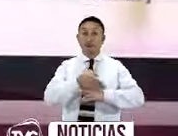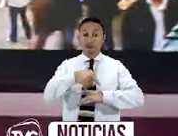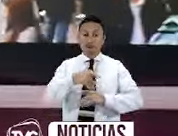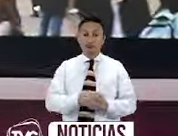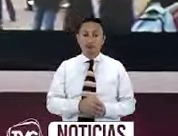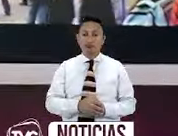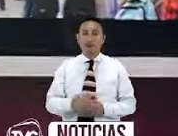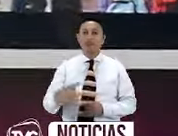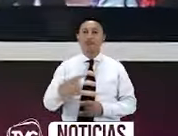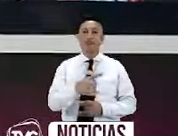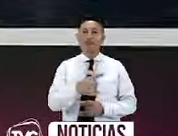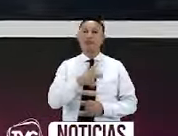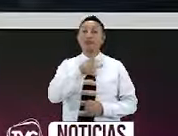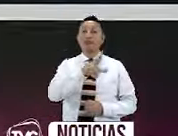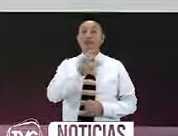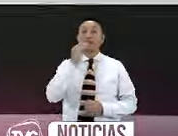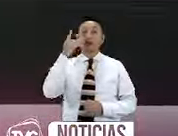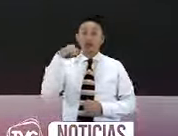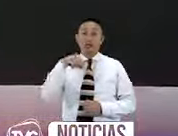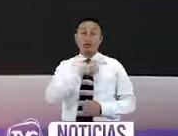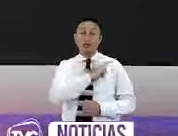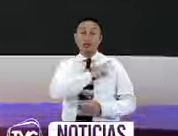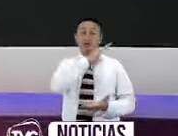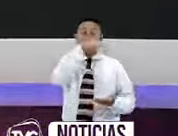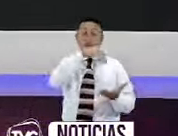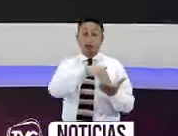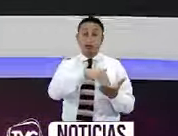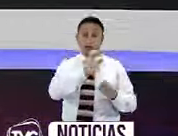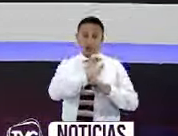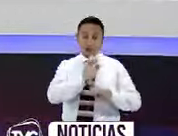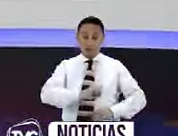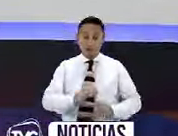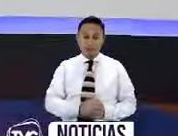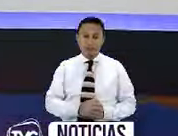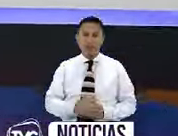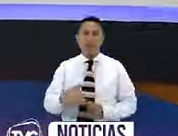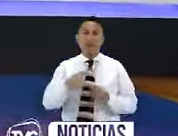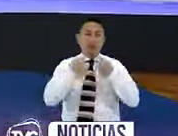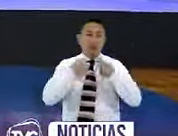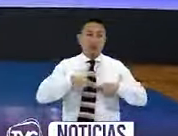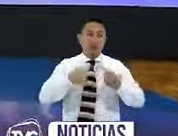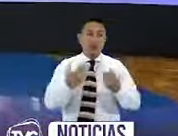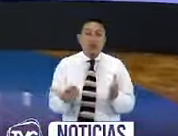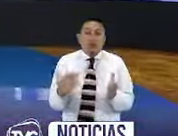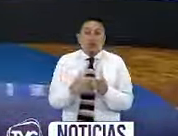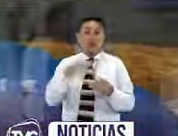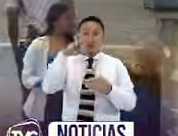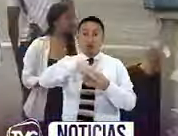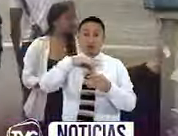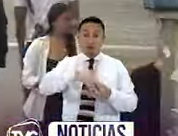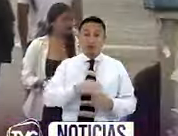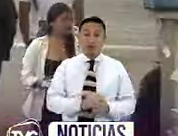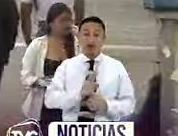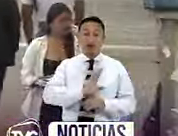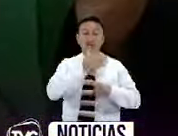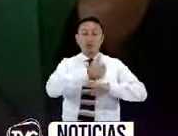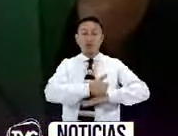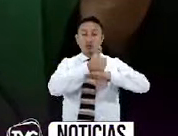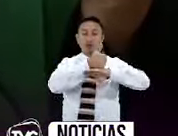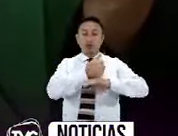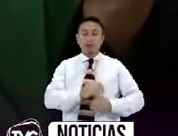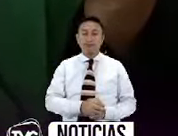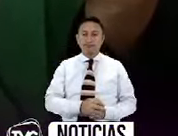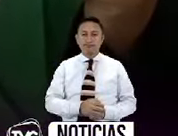mayor a 30 días, la Universidad Central del Ecuador deberá convocar a nuevas elecciones para elegir a sus autoridades. Les contamos